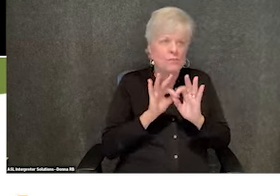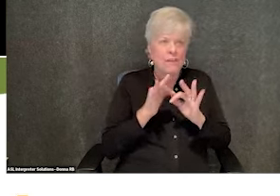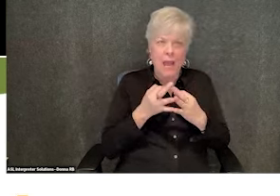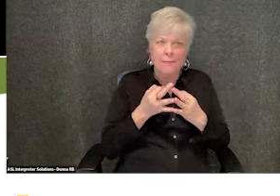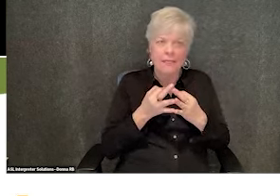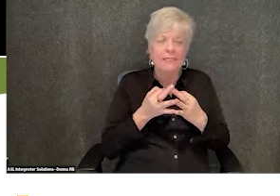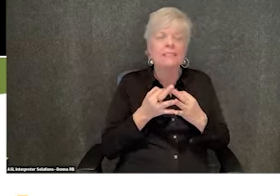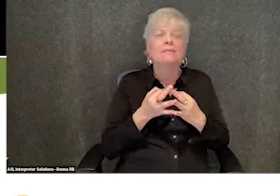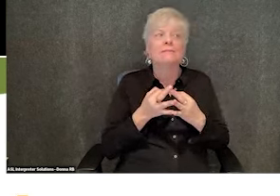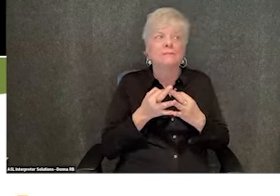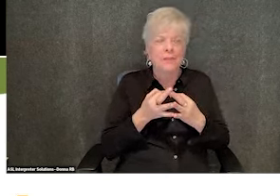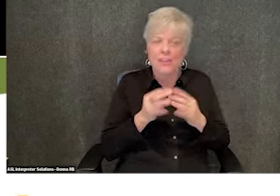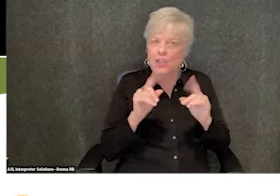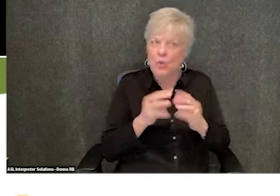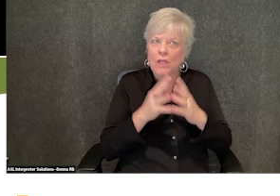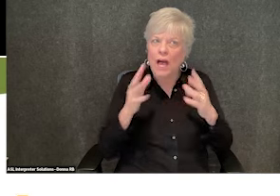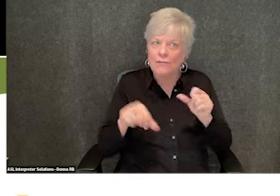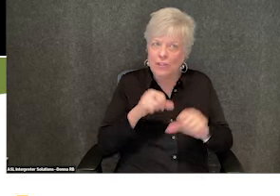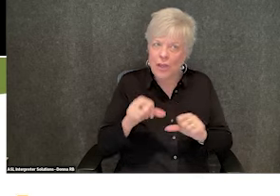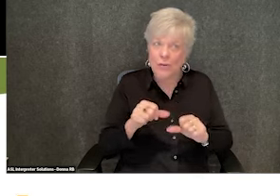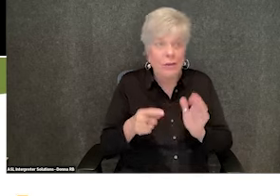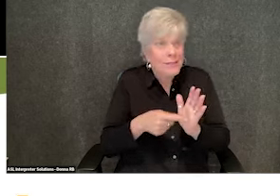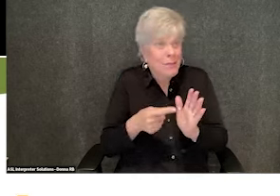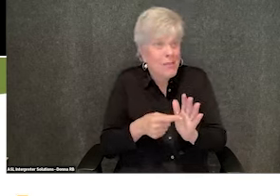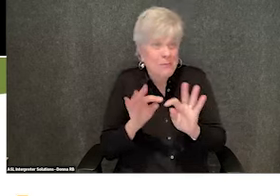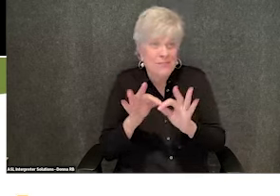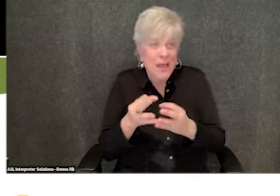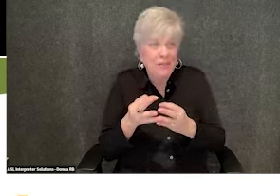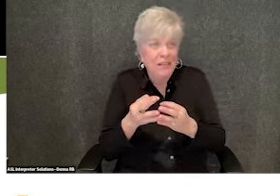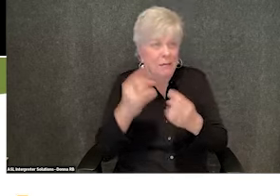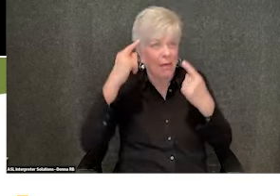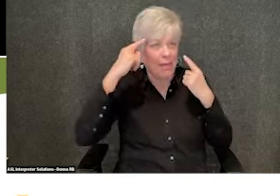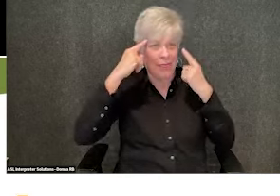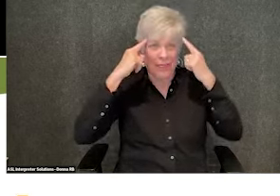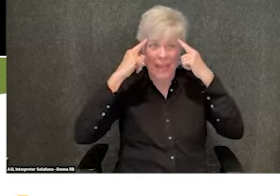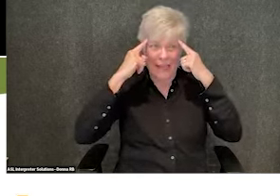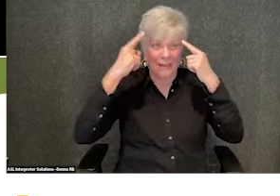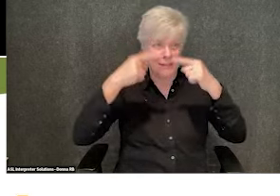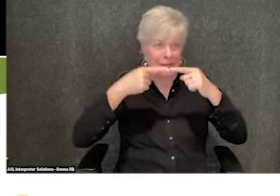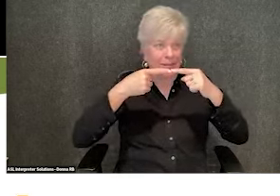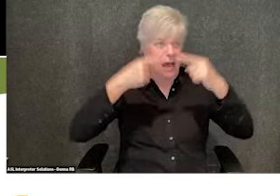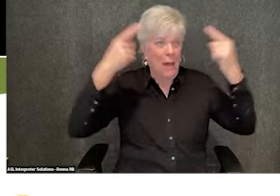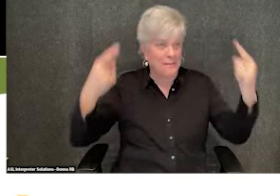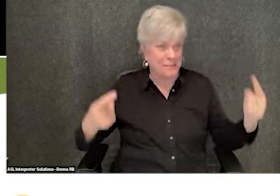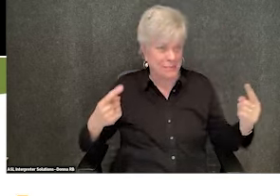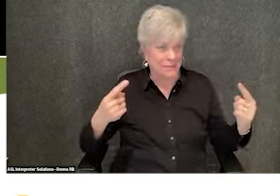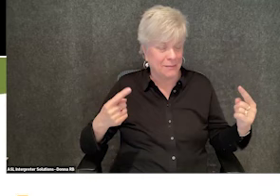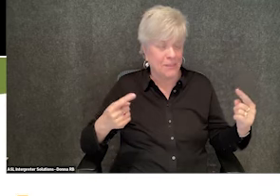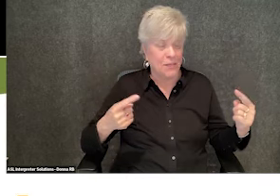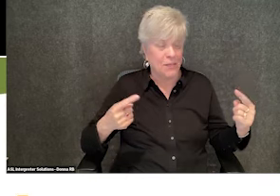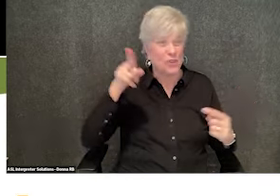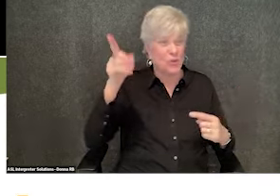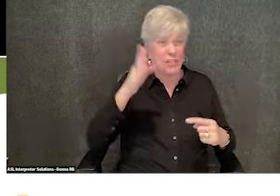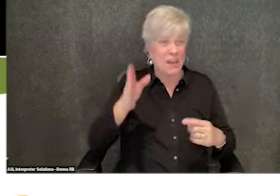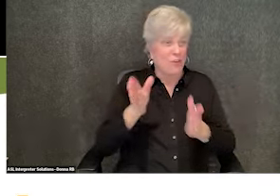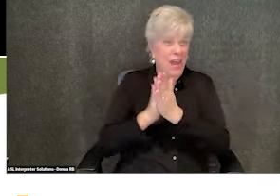le apoyan mucho y que le ayudan mucho, pero a veces uno tiene parientes que son parientes de sangre, pero realmente no